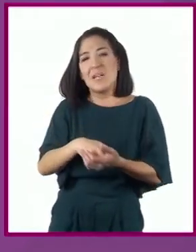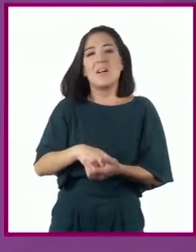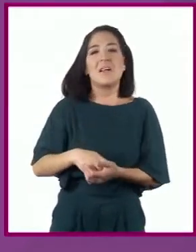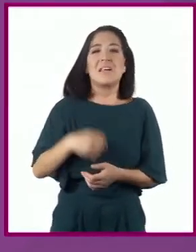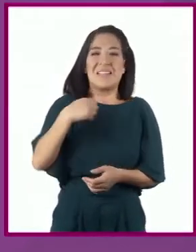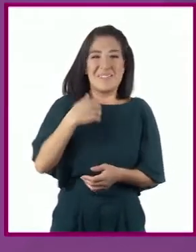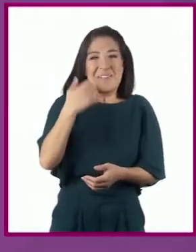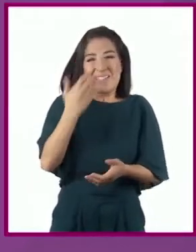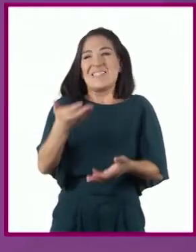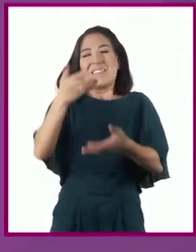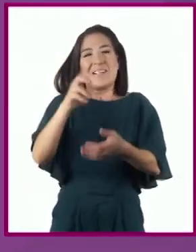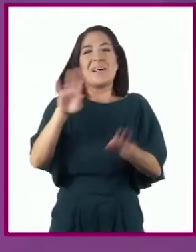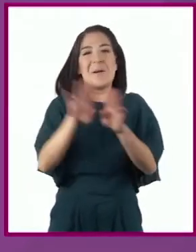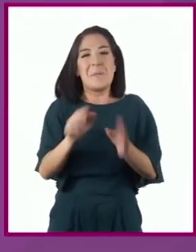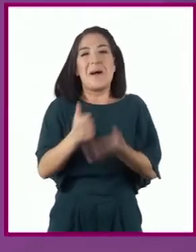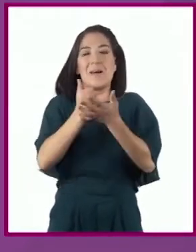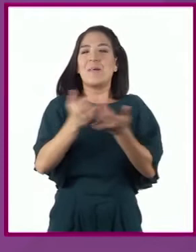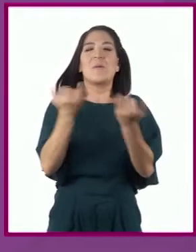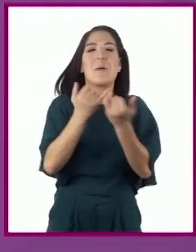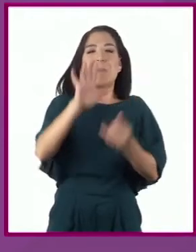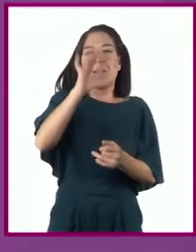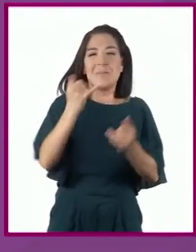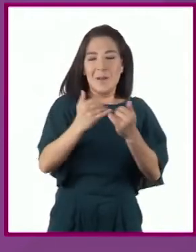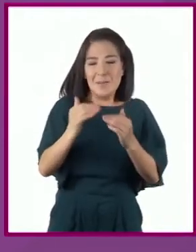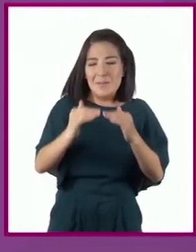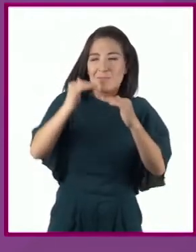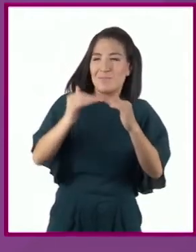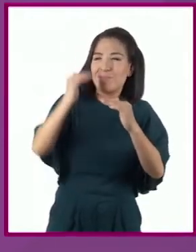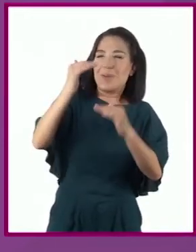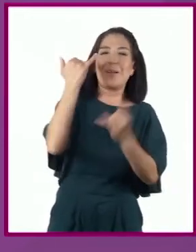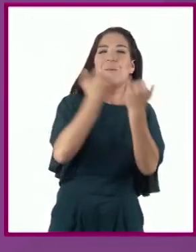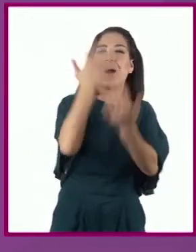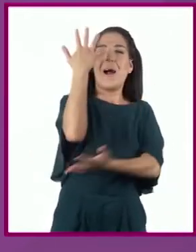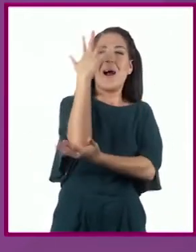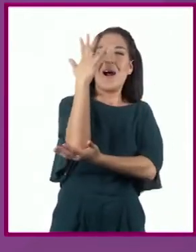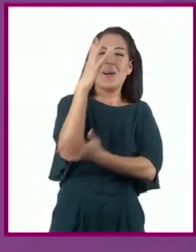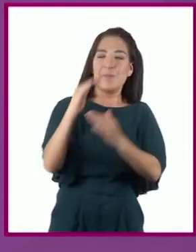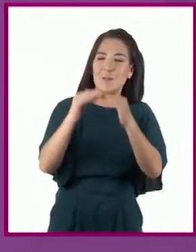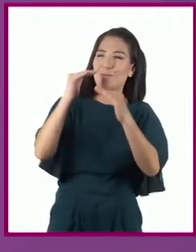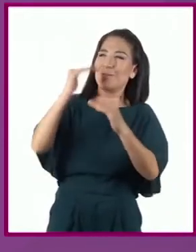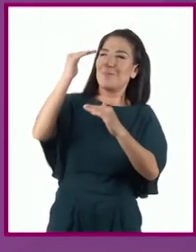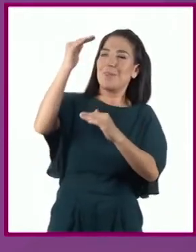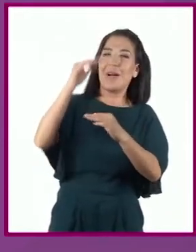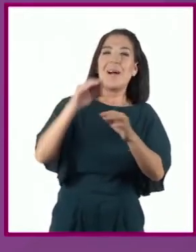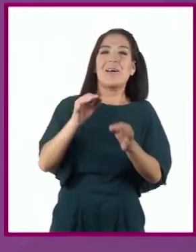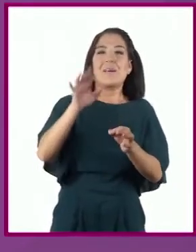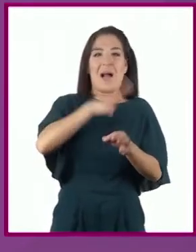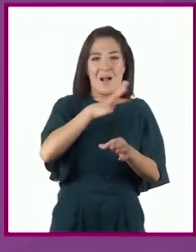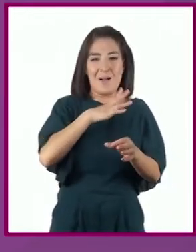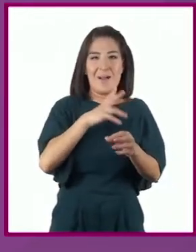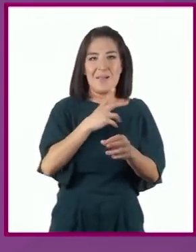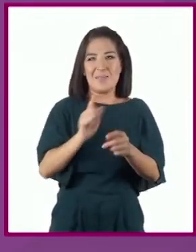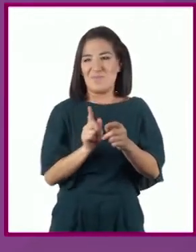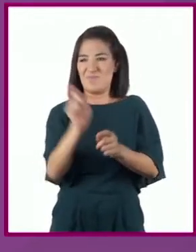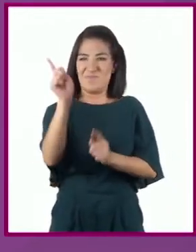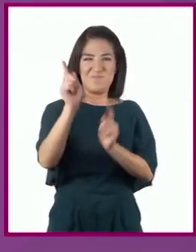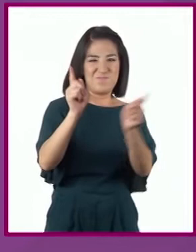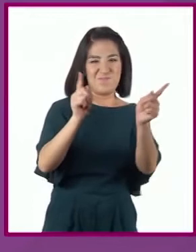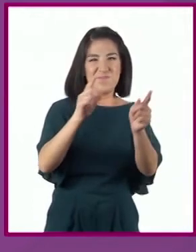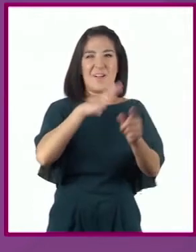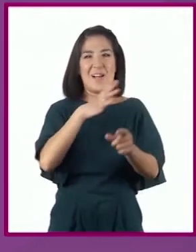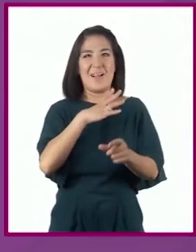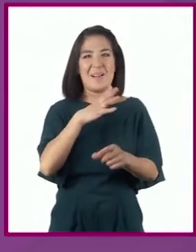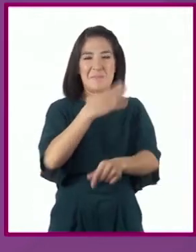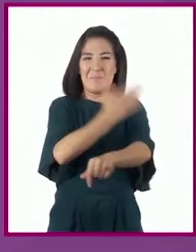Me imagino que sigue creciendo como un gran árbol y que en su rama más alta está agazapado un tigre